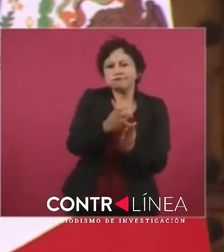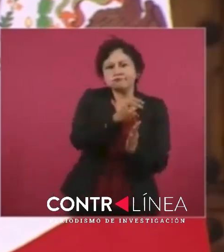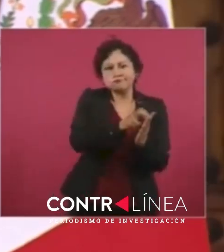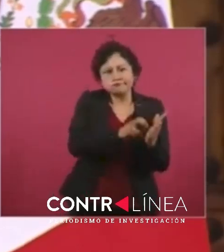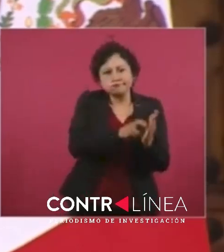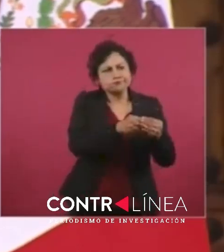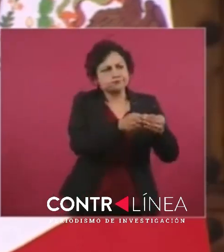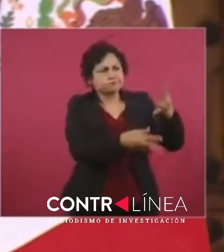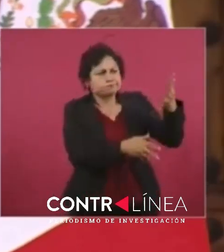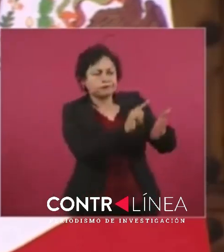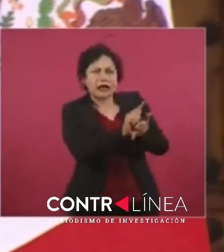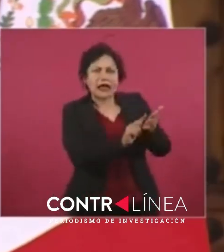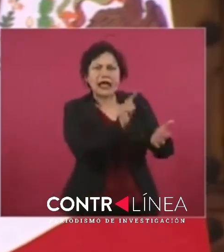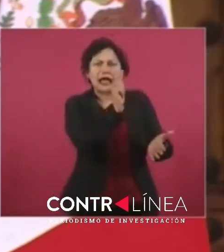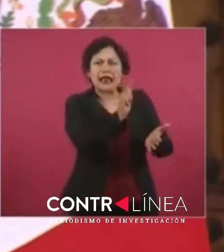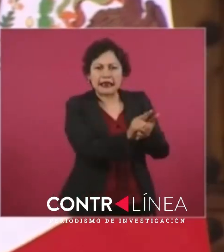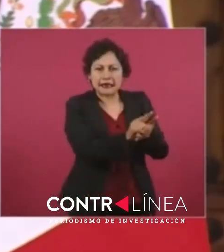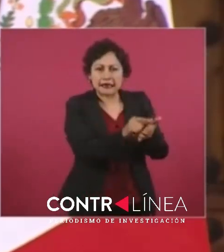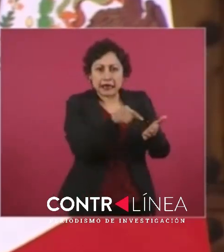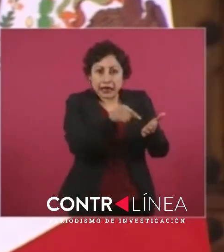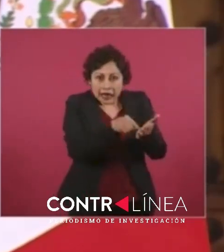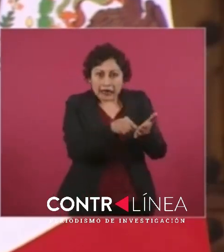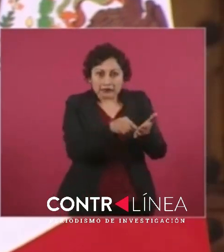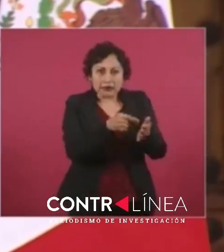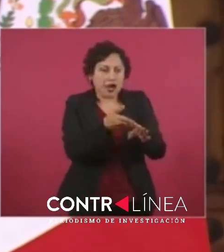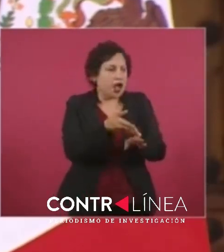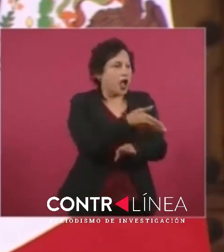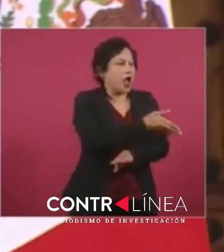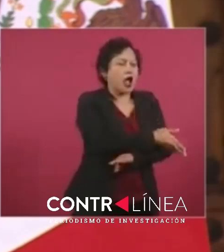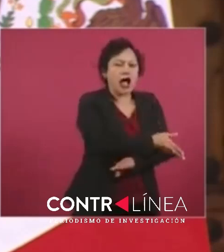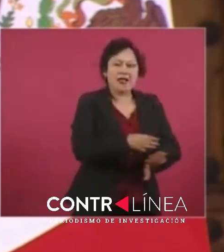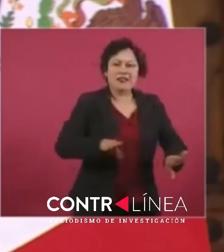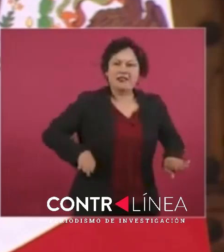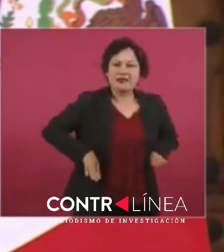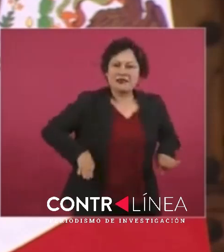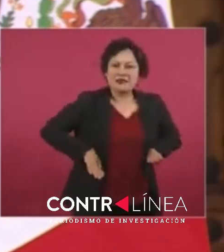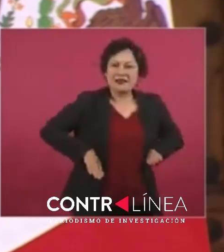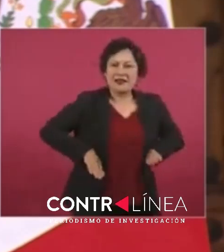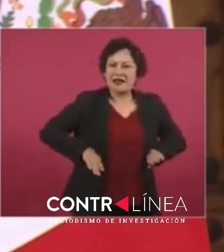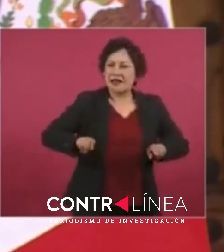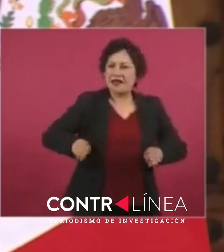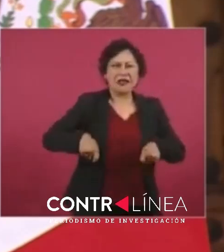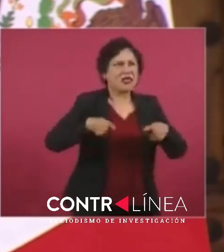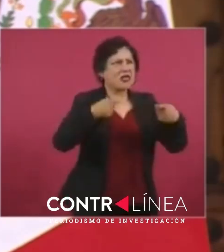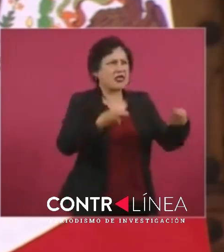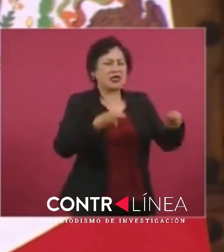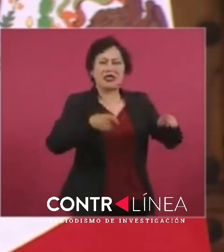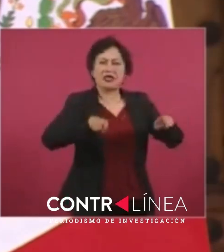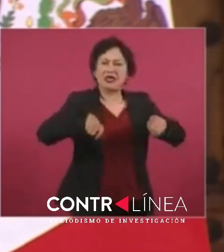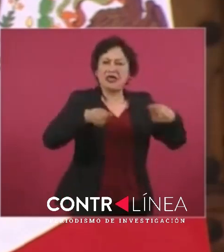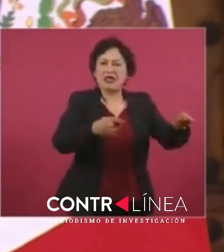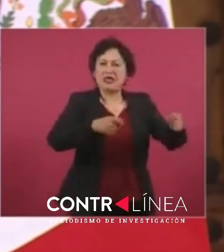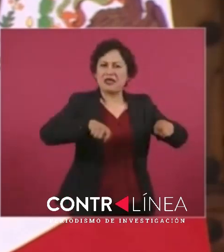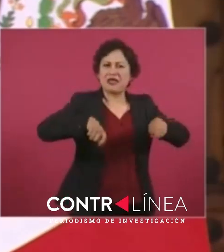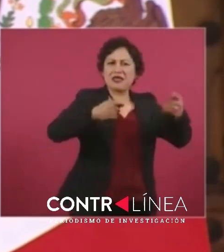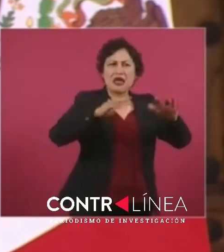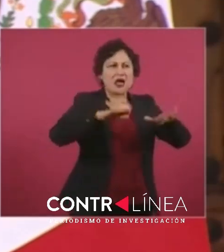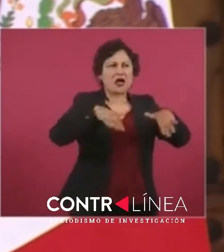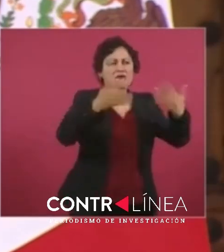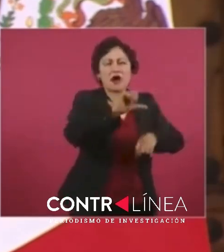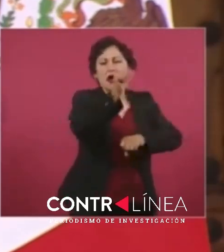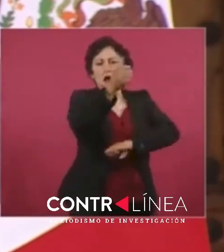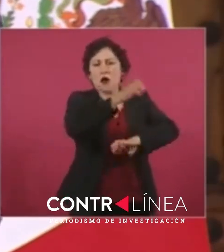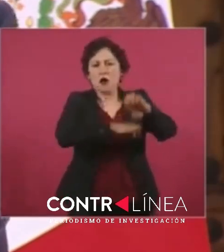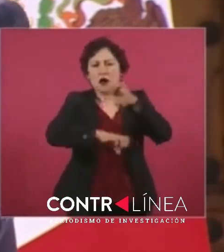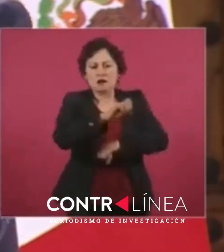la política antipopular, entreguista y corrupta que se había impuesto y legalizado